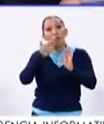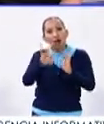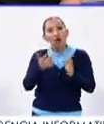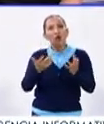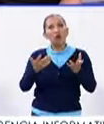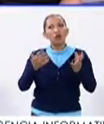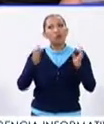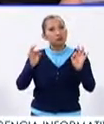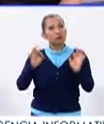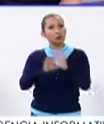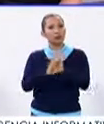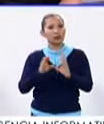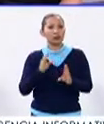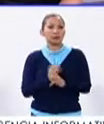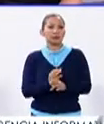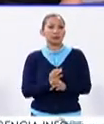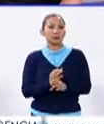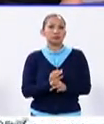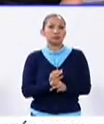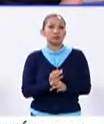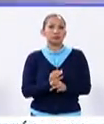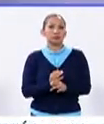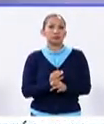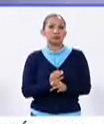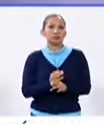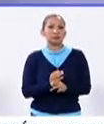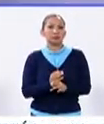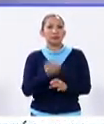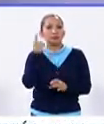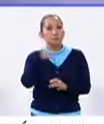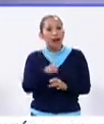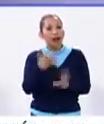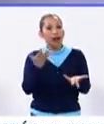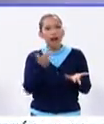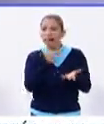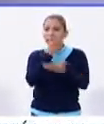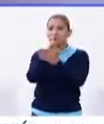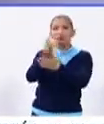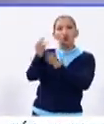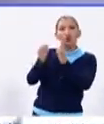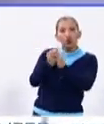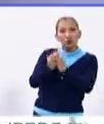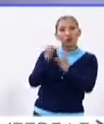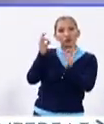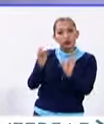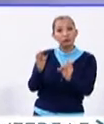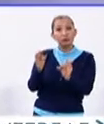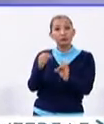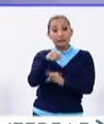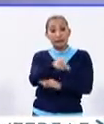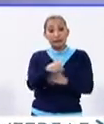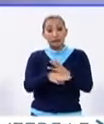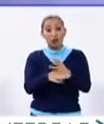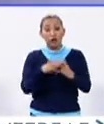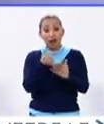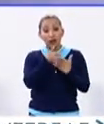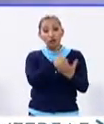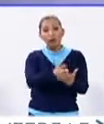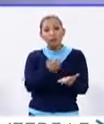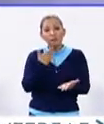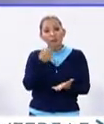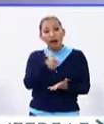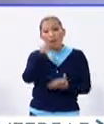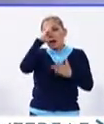mayores elementos para poder entrarle al mundo real. Y obviamente estos elementos le van a permitir